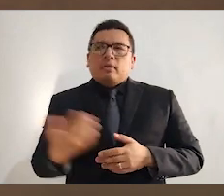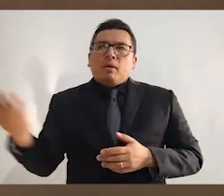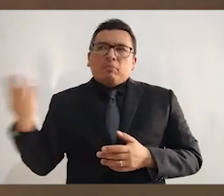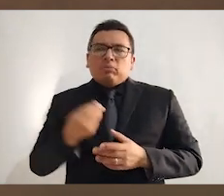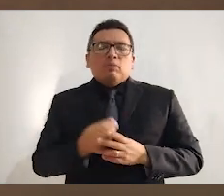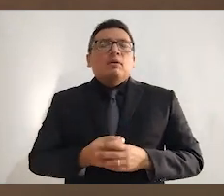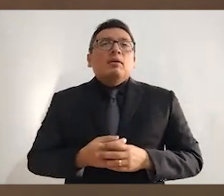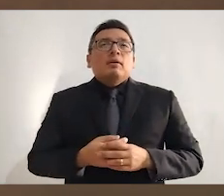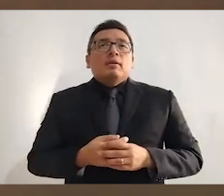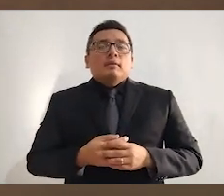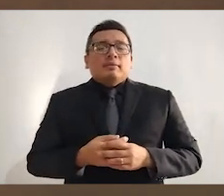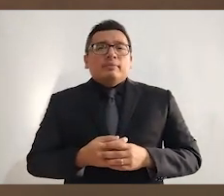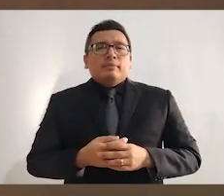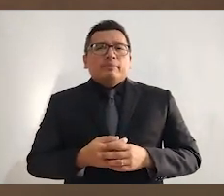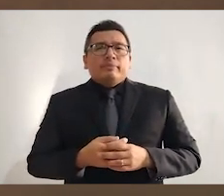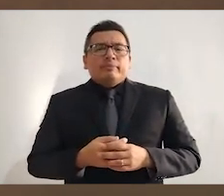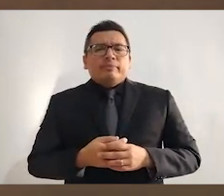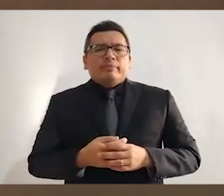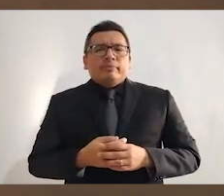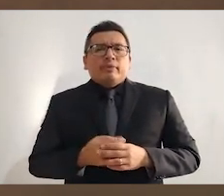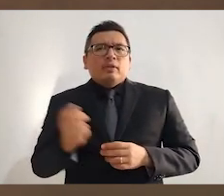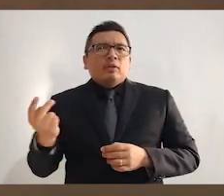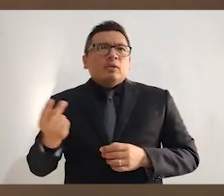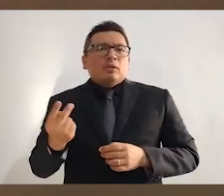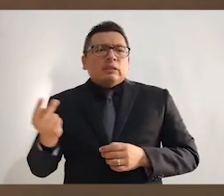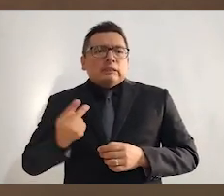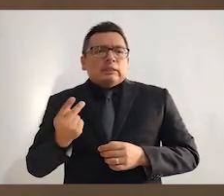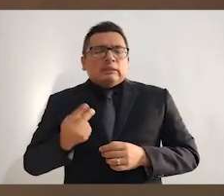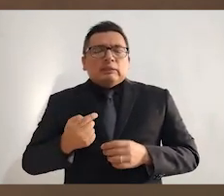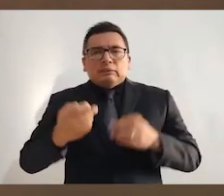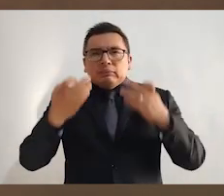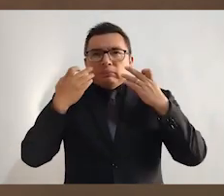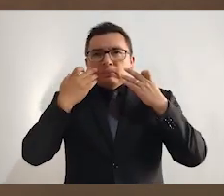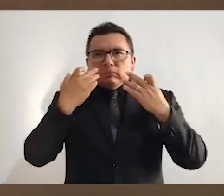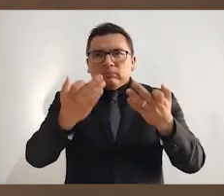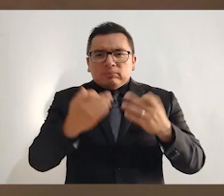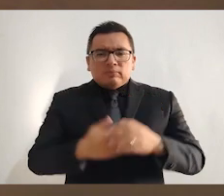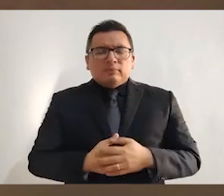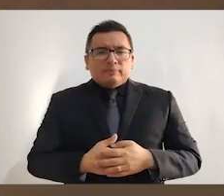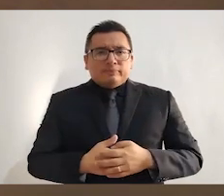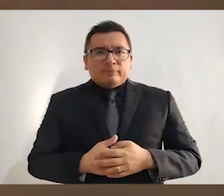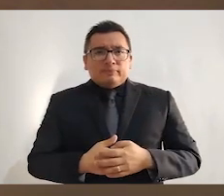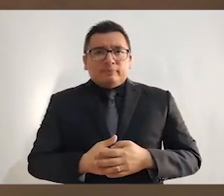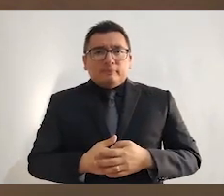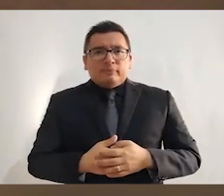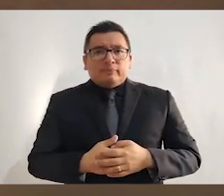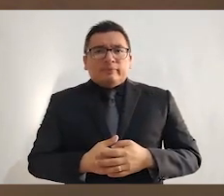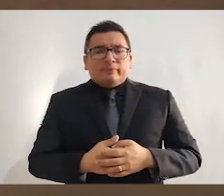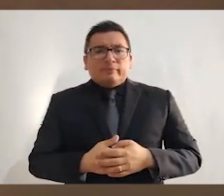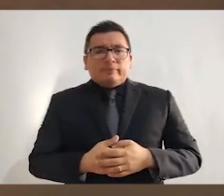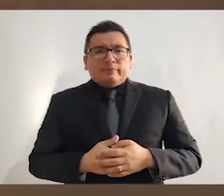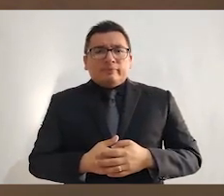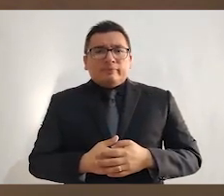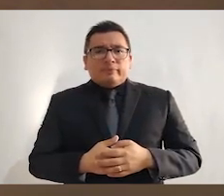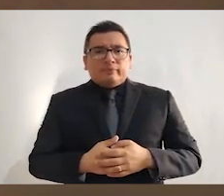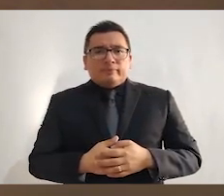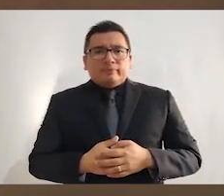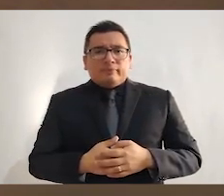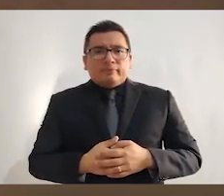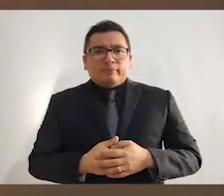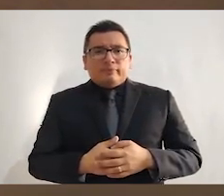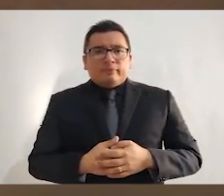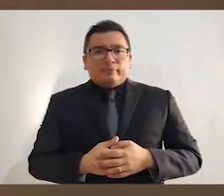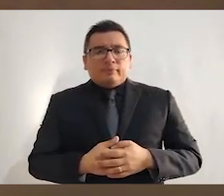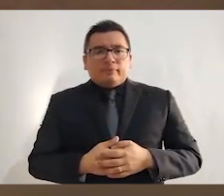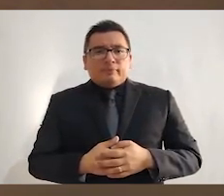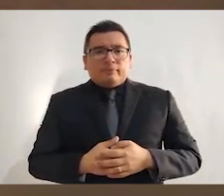tocaba. Entonces, vivió junto conmigo ese proceso, ¿no? El ir y votar.